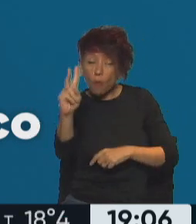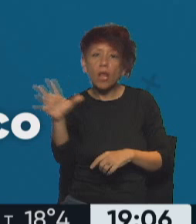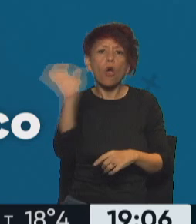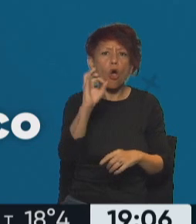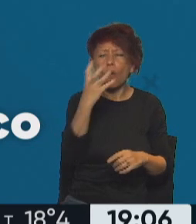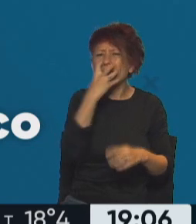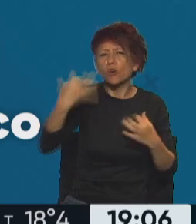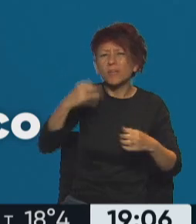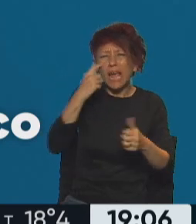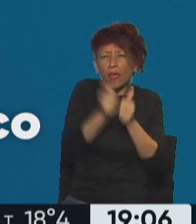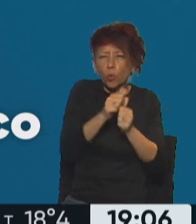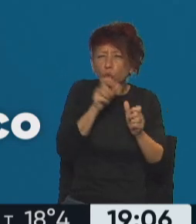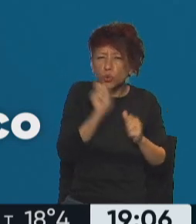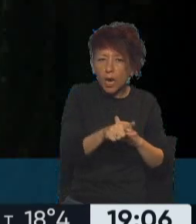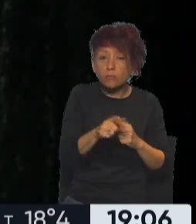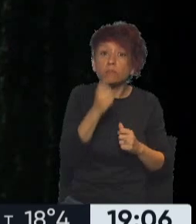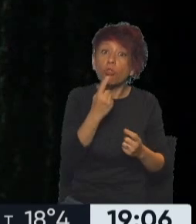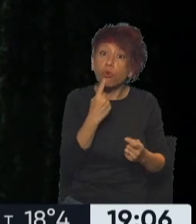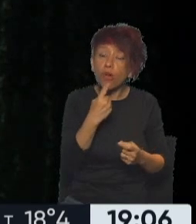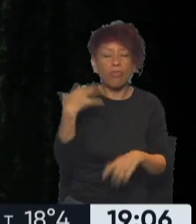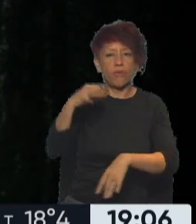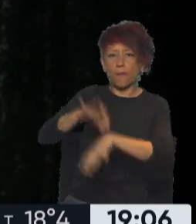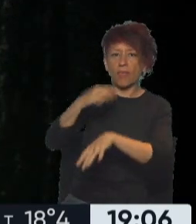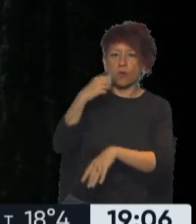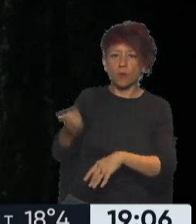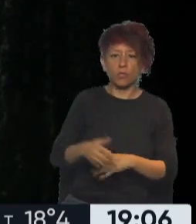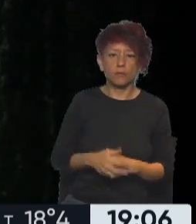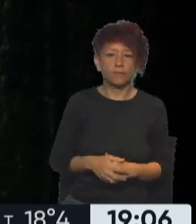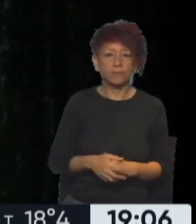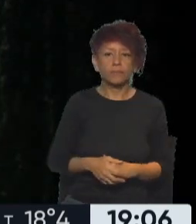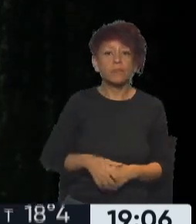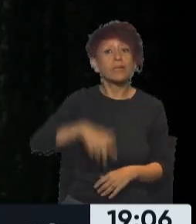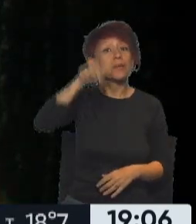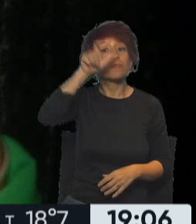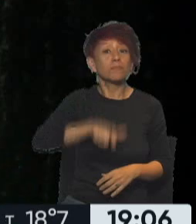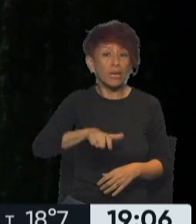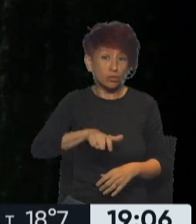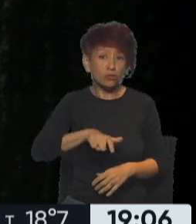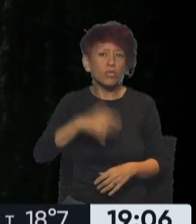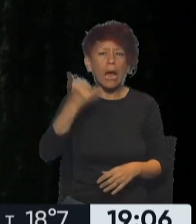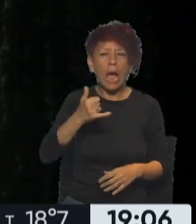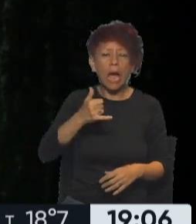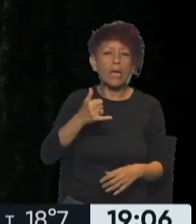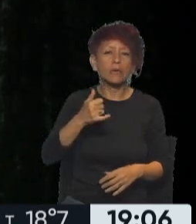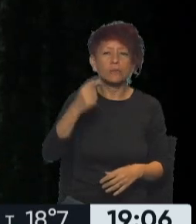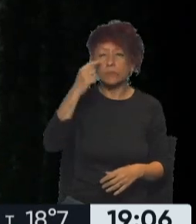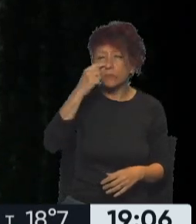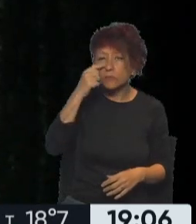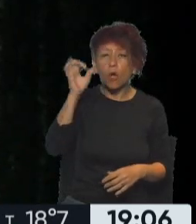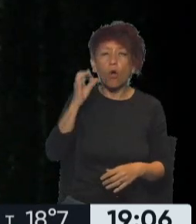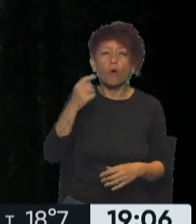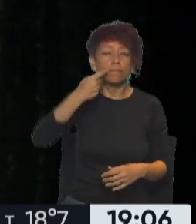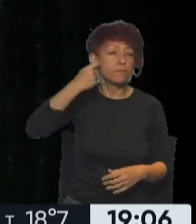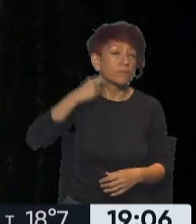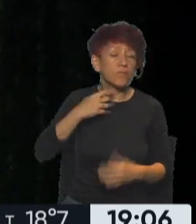Ante cualquier duda, consultar al médico. El paciente que tiene las fosas nasales o toda la vía respiratoria inflamada